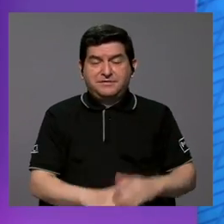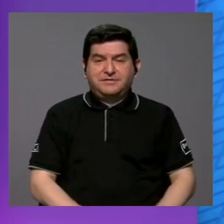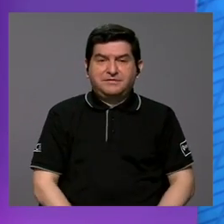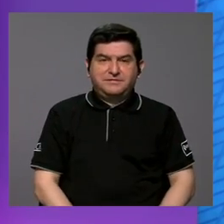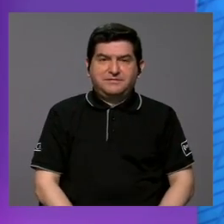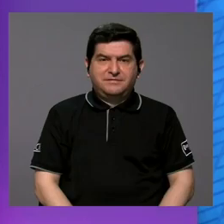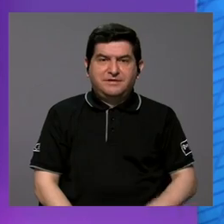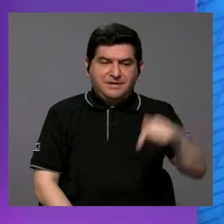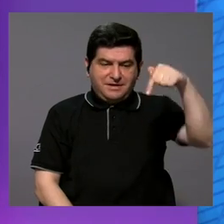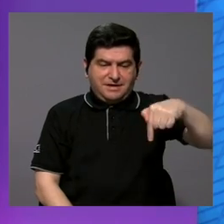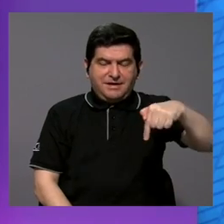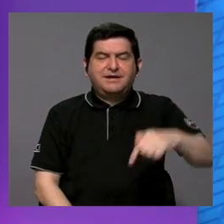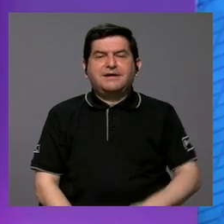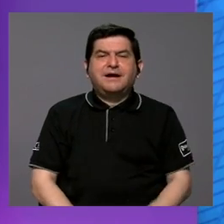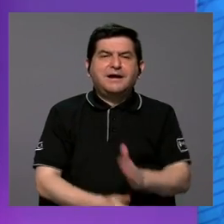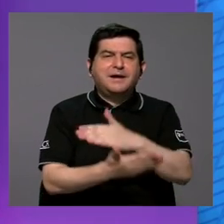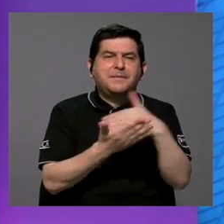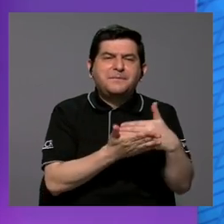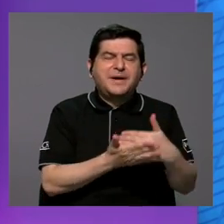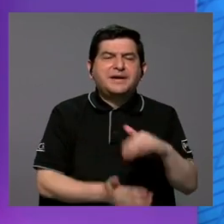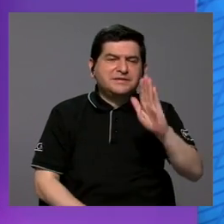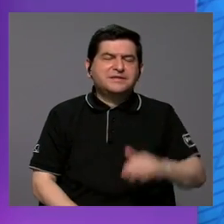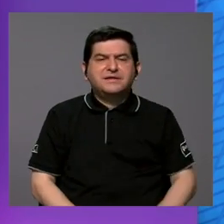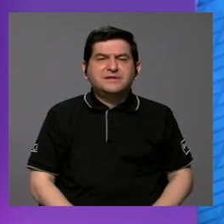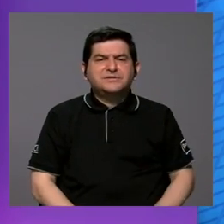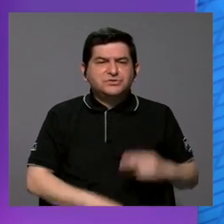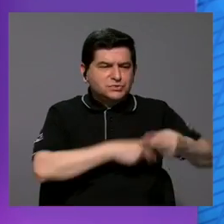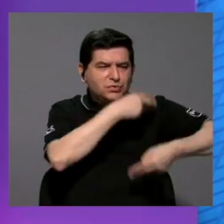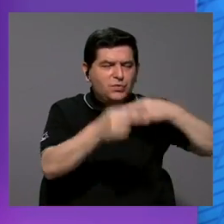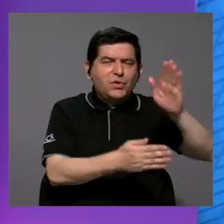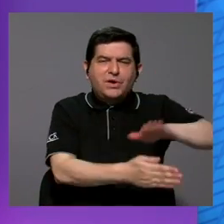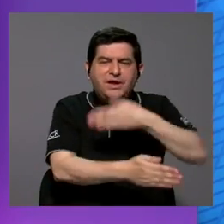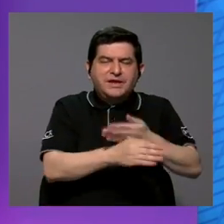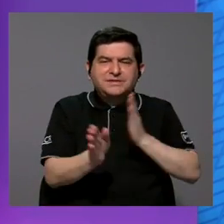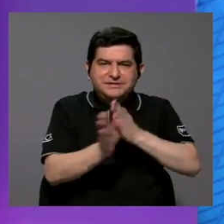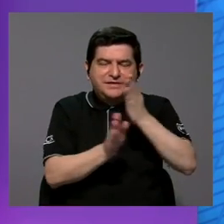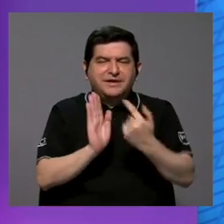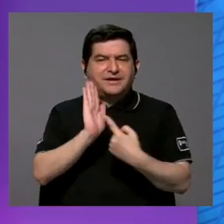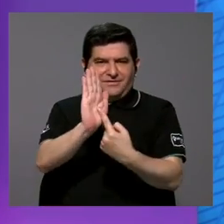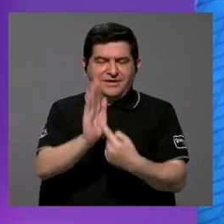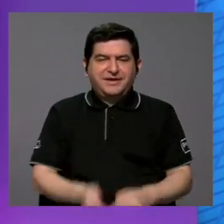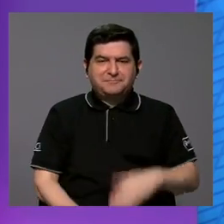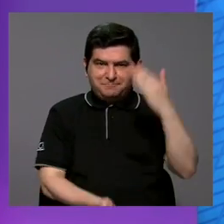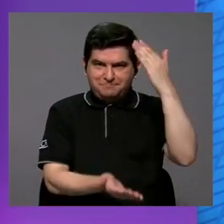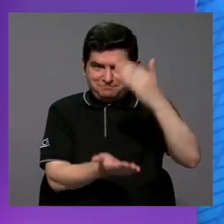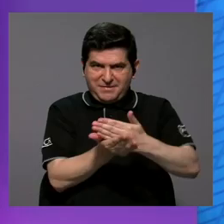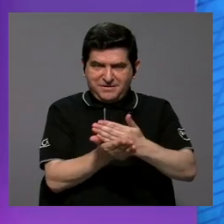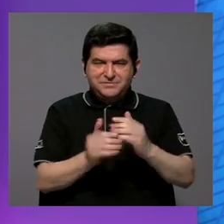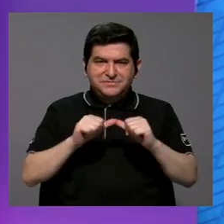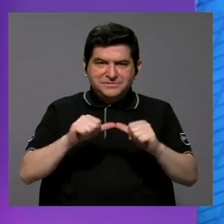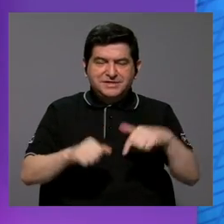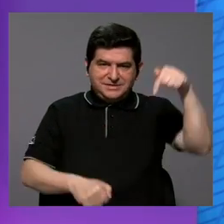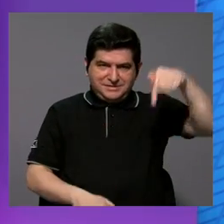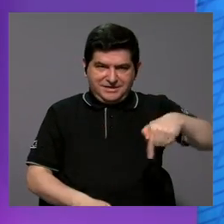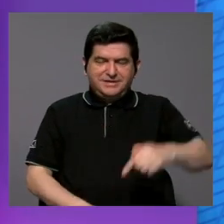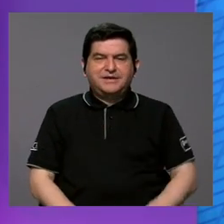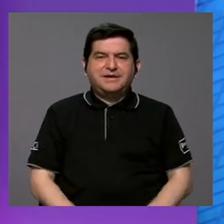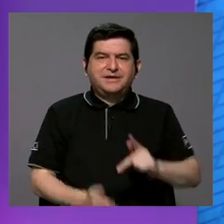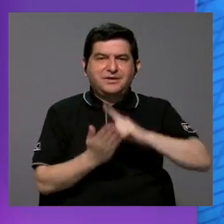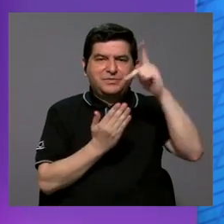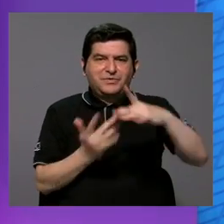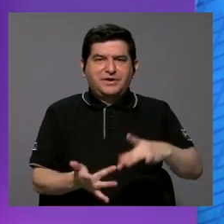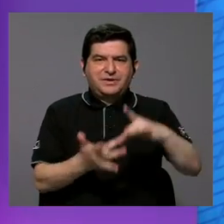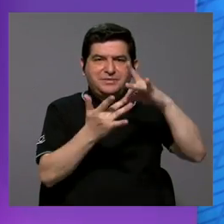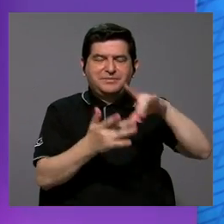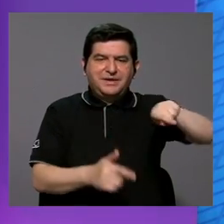justamente a darnos parte de ese gran legado musical a lo largo de su carrera. Hacemos una pausa y regresamos acá por